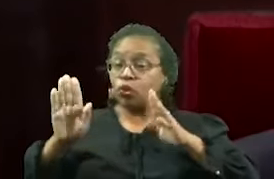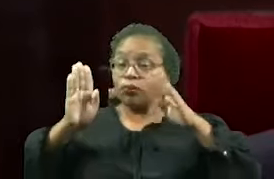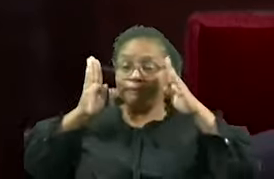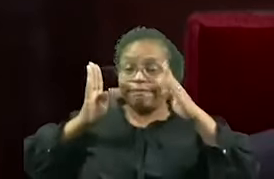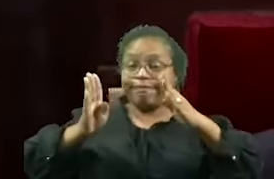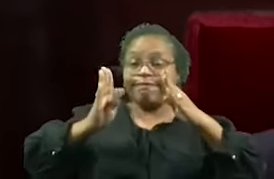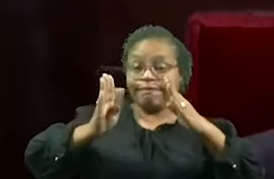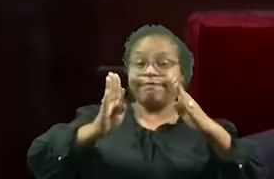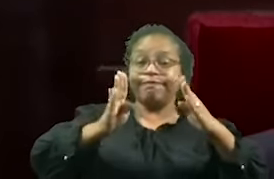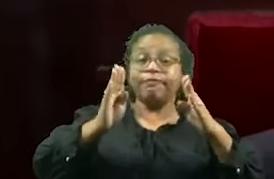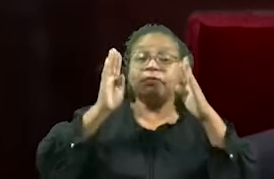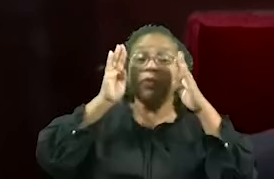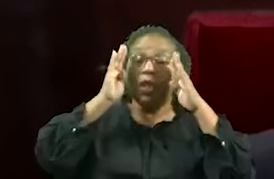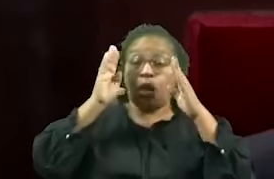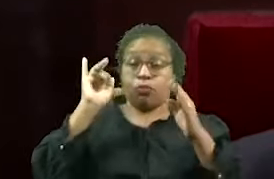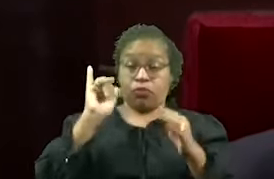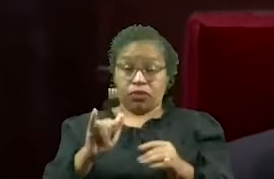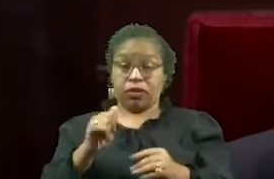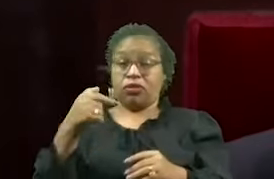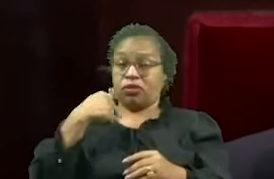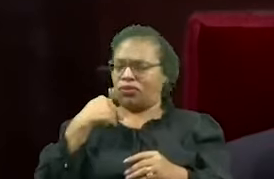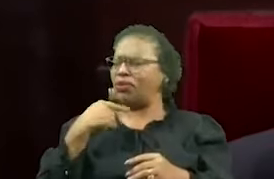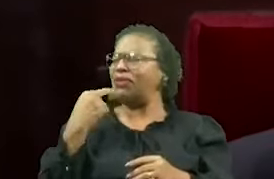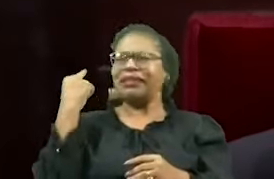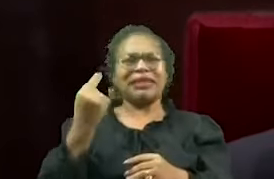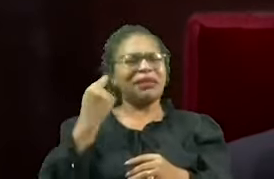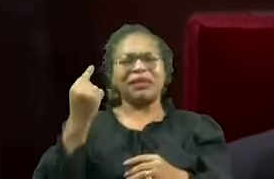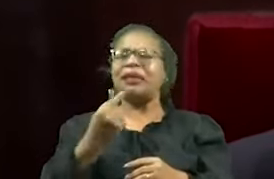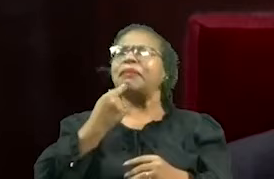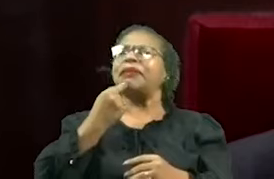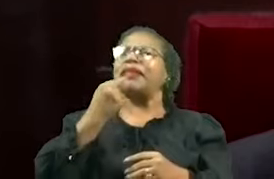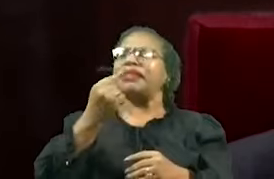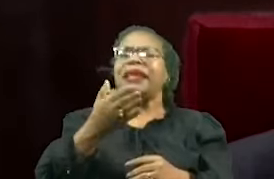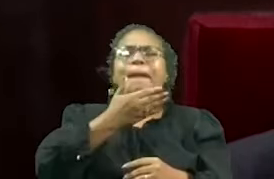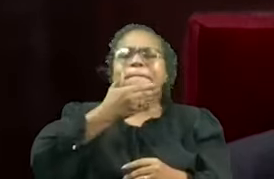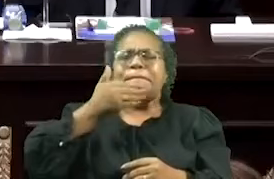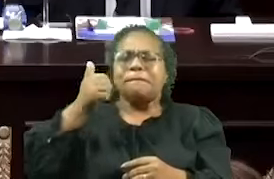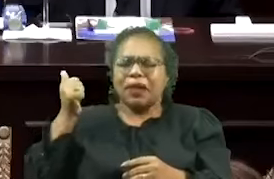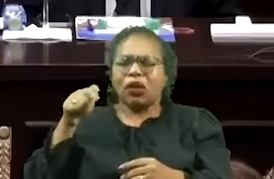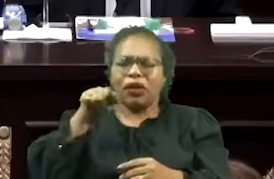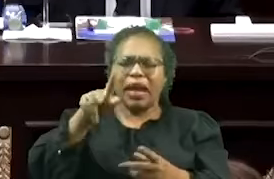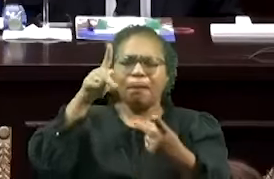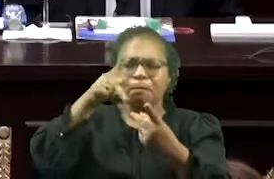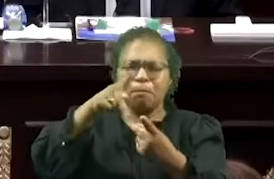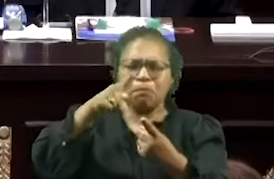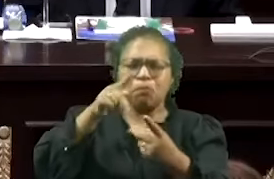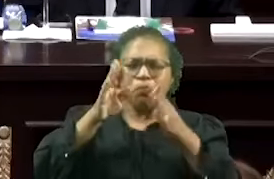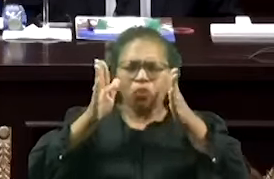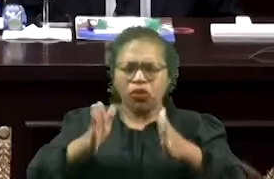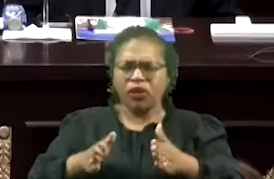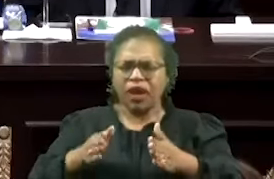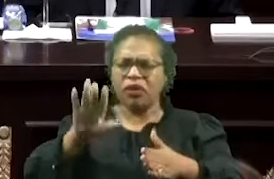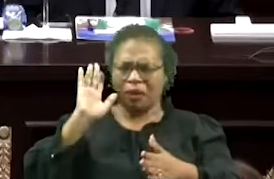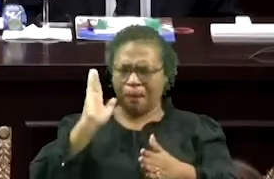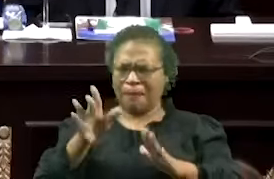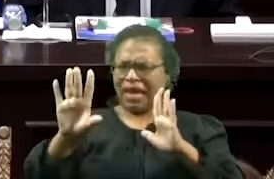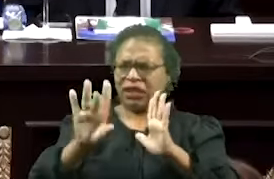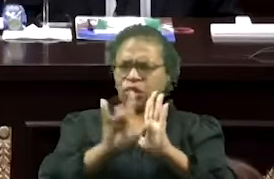la forma de Designar al procurador general proponiendo un modelo para garantizar una verdadera Independencia y que la